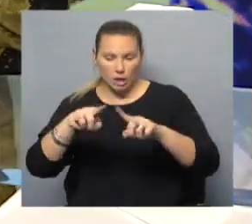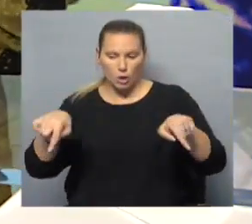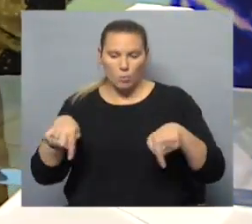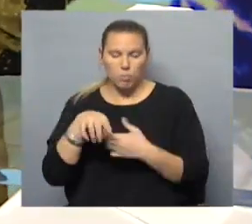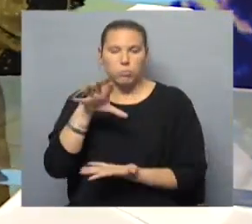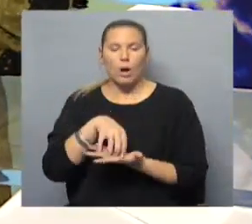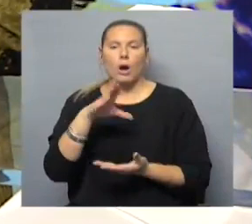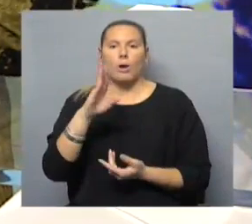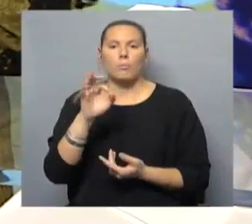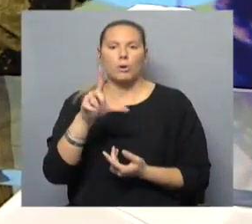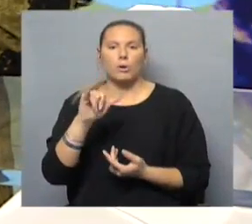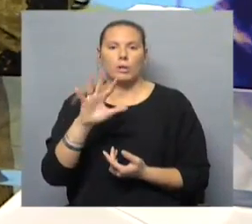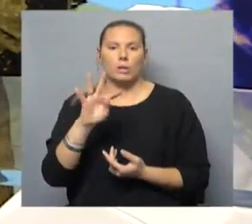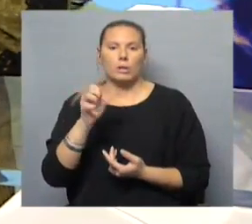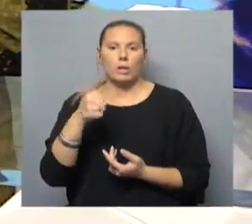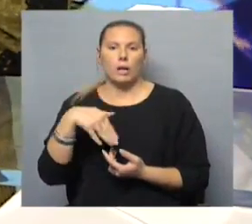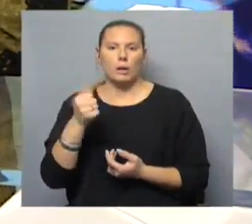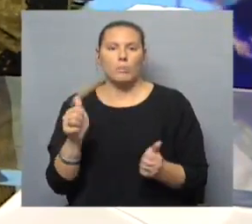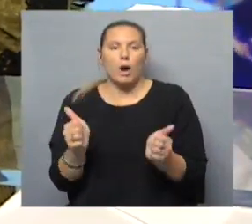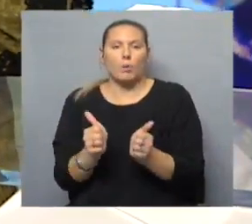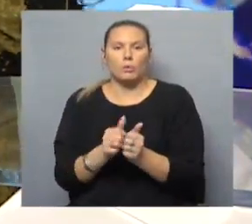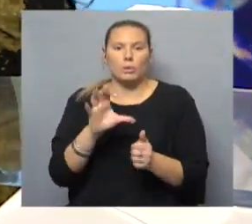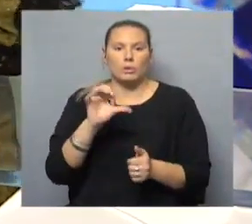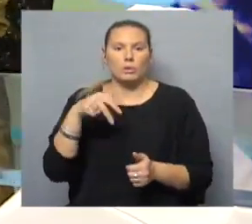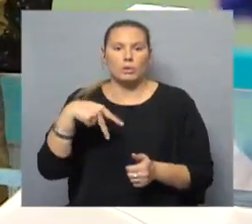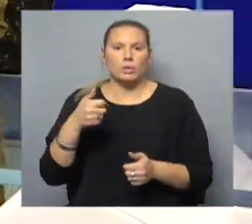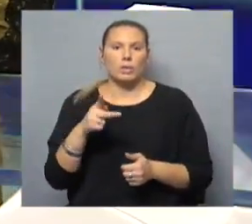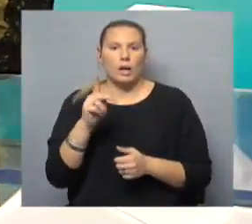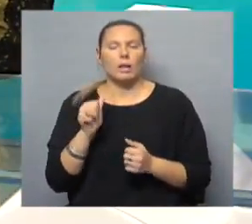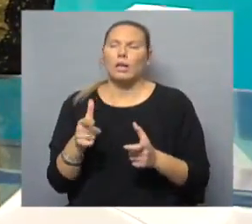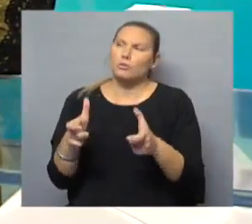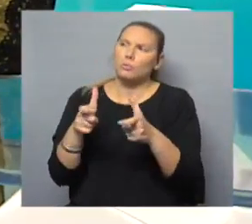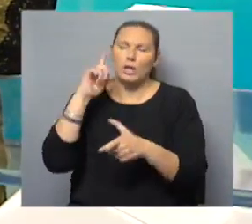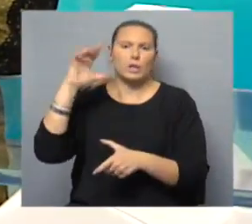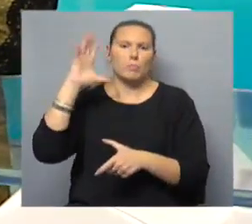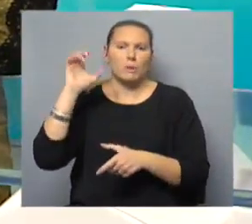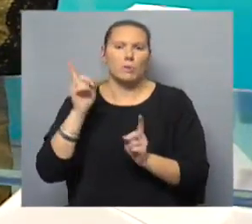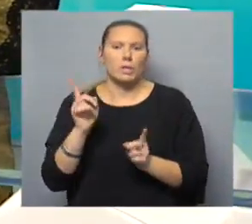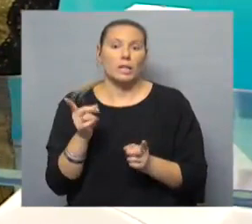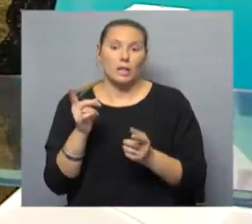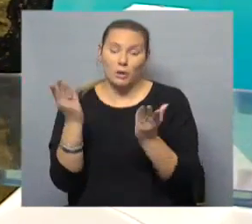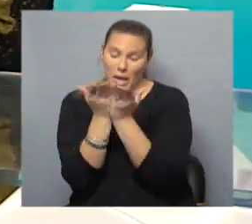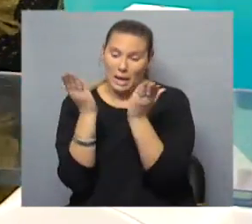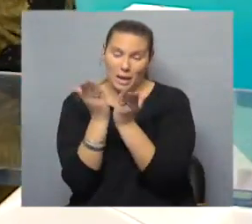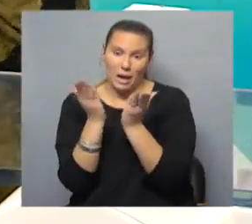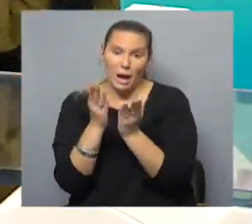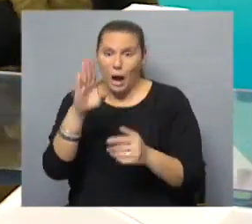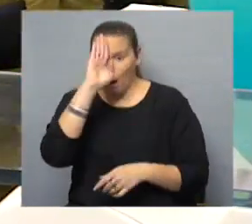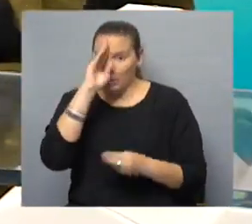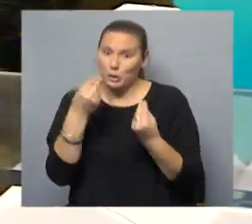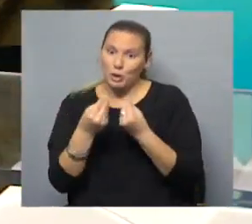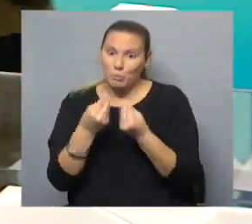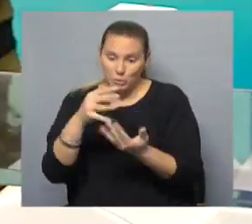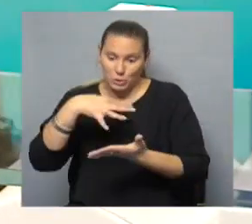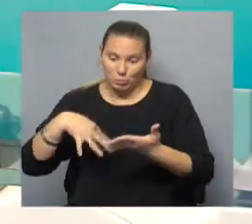este sábado y van a estar junto a Snake, a la banda Snake. Te guarde esa memoria tan... Es que me tengo que aprender mucho libreto, ¿vio? Claro que sí, no, es